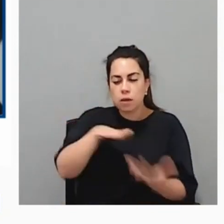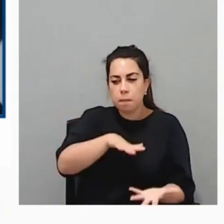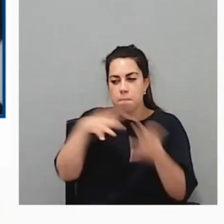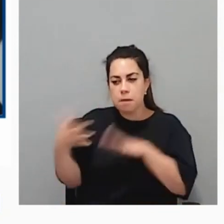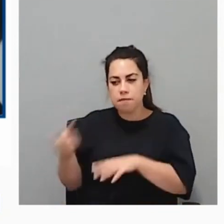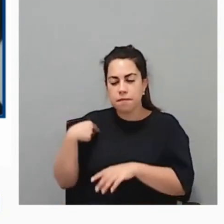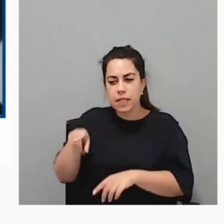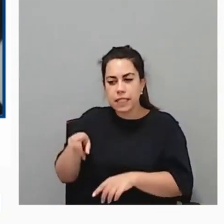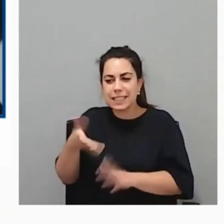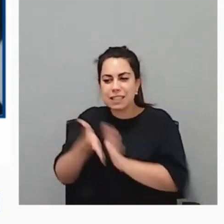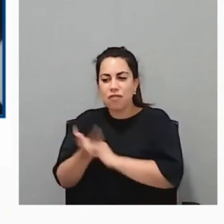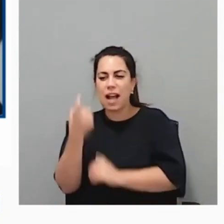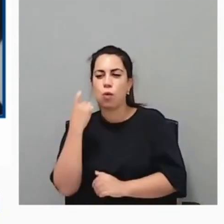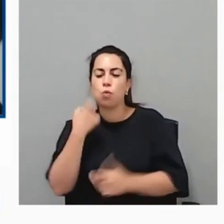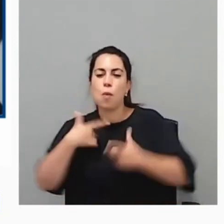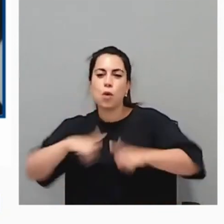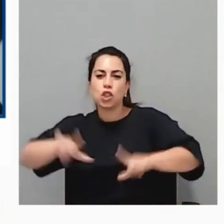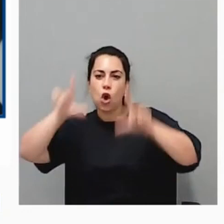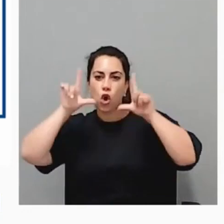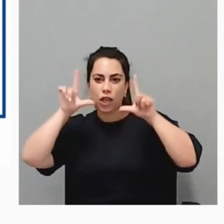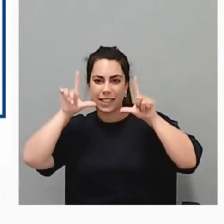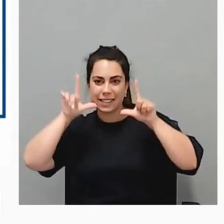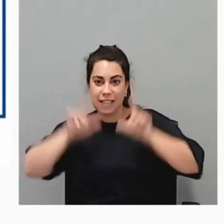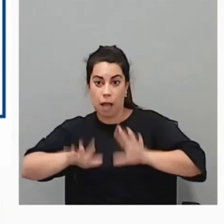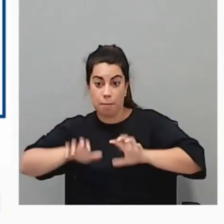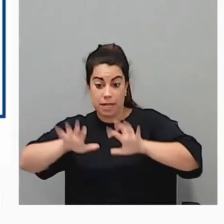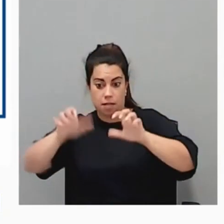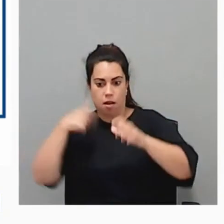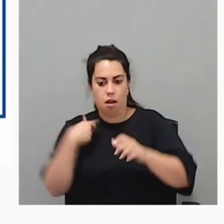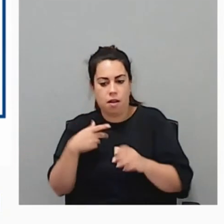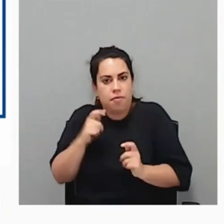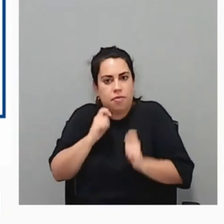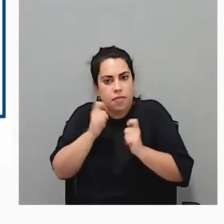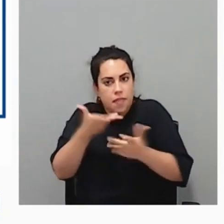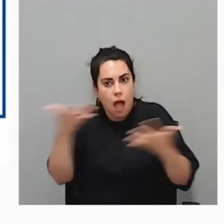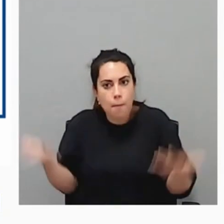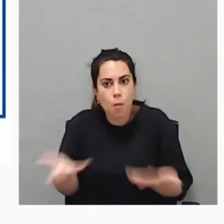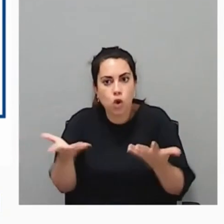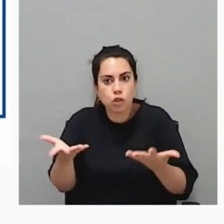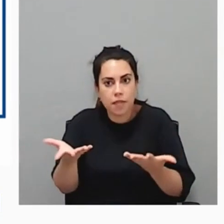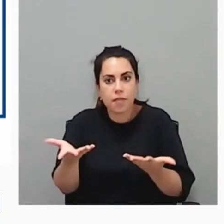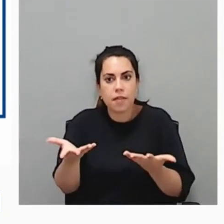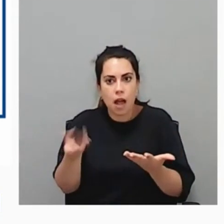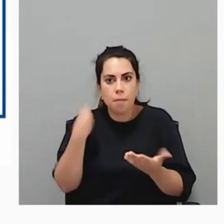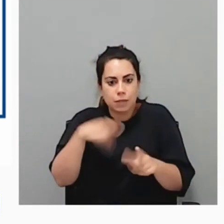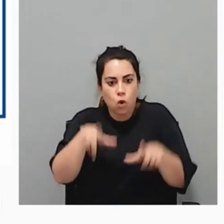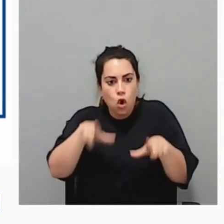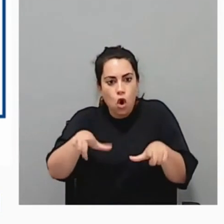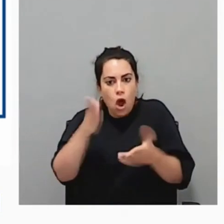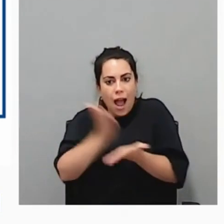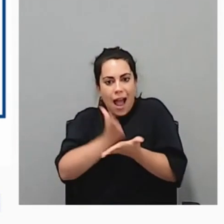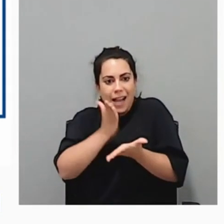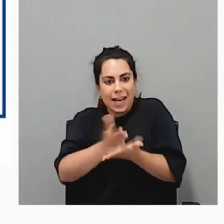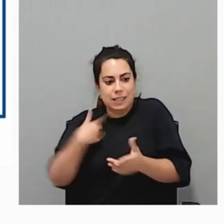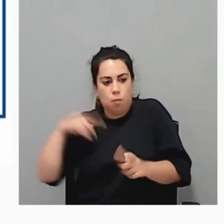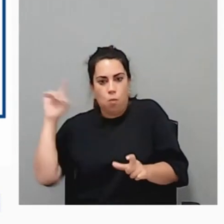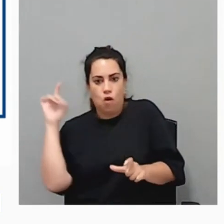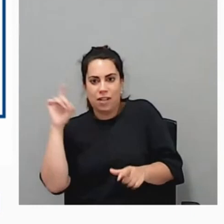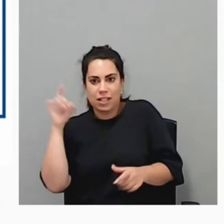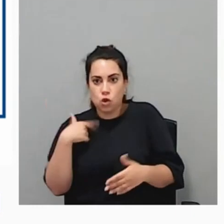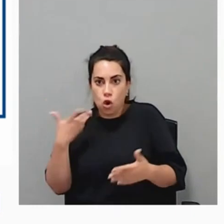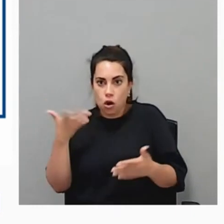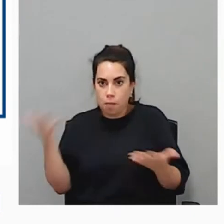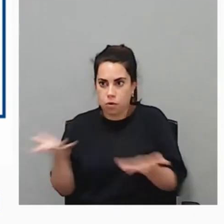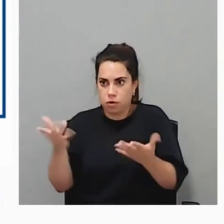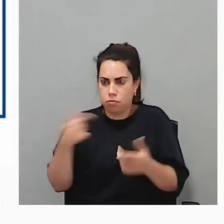ese aprendizaje, ¿no? Y lo que hacemos es potenciar con esta herramienta lo que es la clase del profesor. No